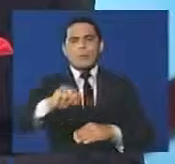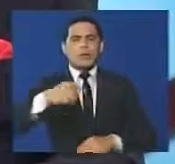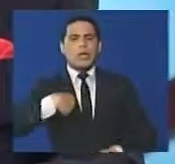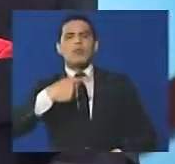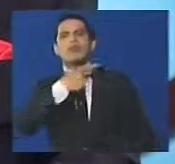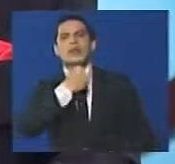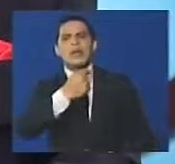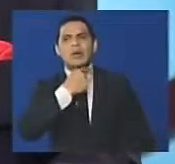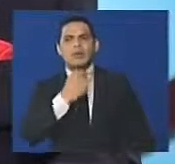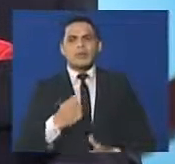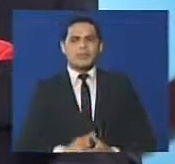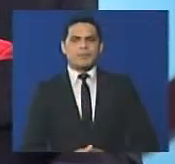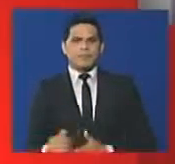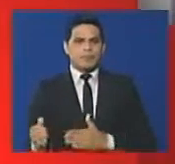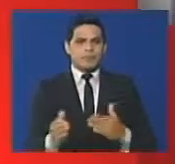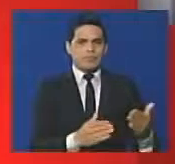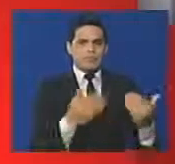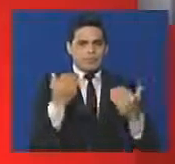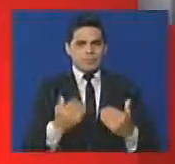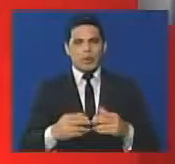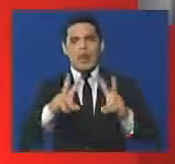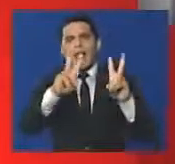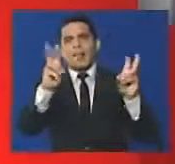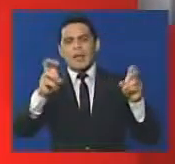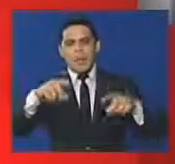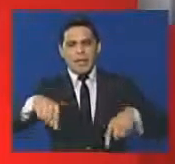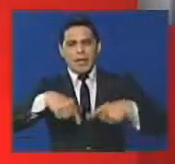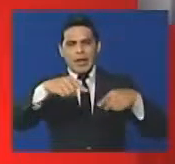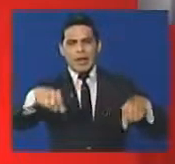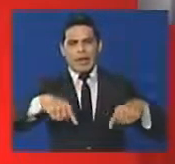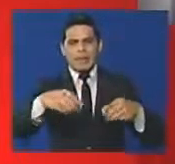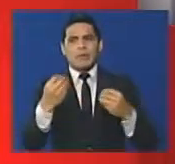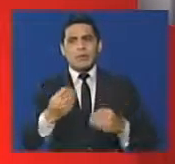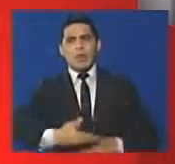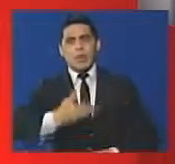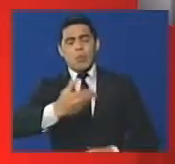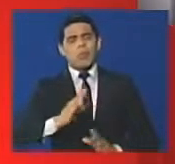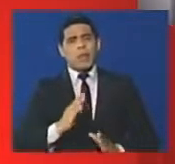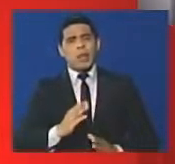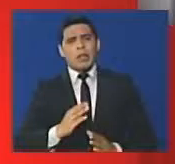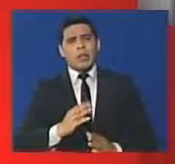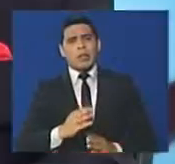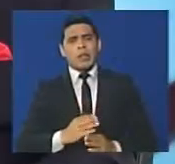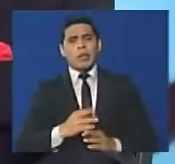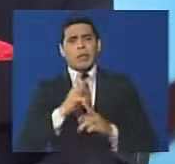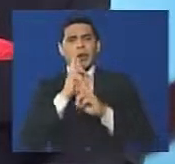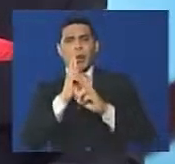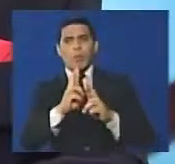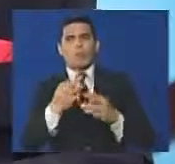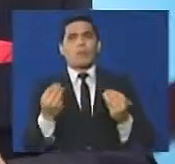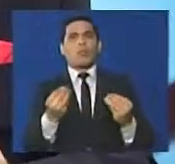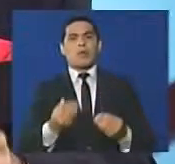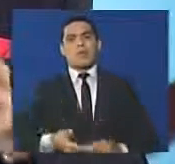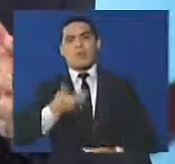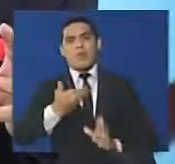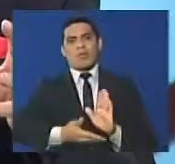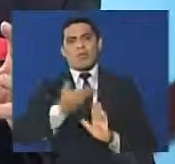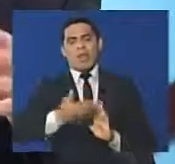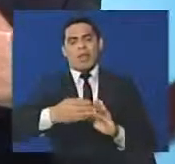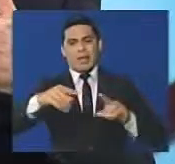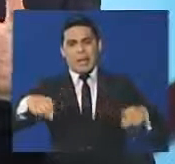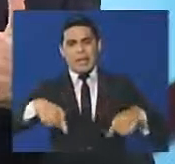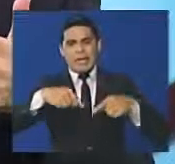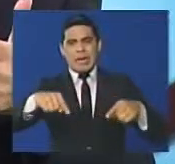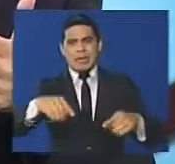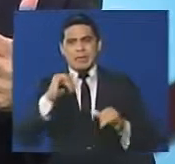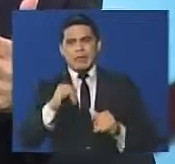le gusta. Y el tema de las grabaciones es muy importante. Claro que sí, el tema de las grabaciones es muy importante porque de ahí